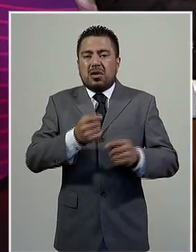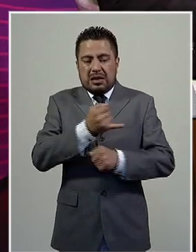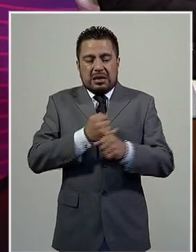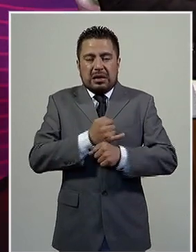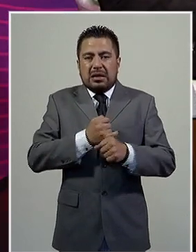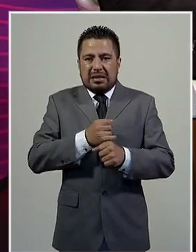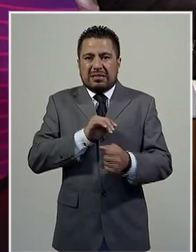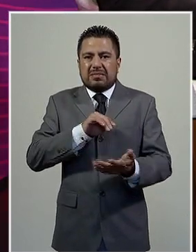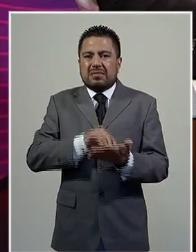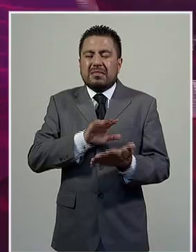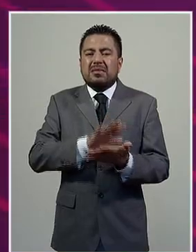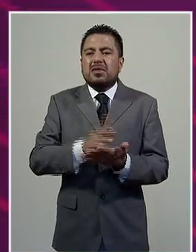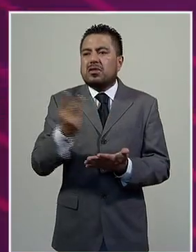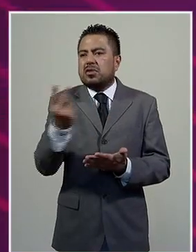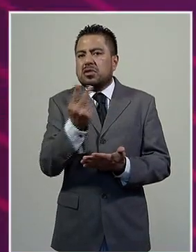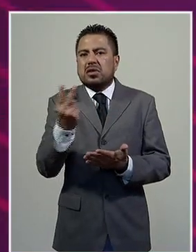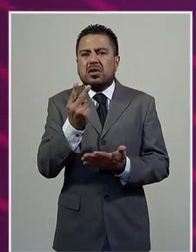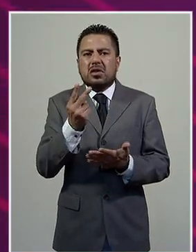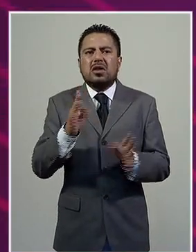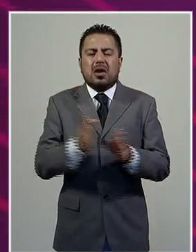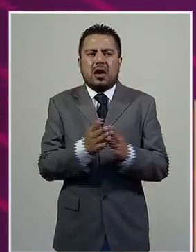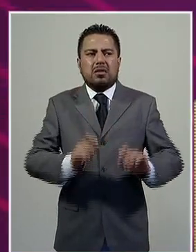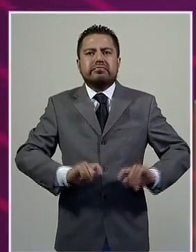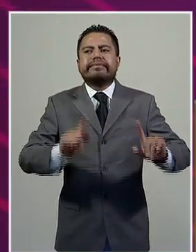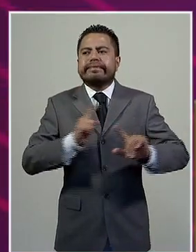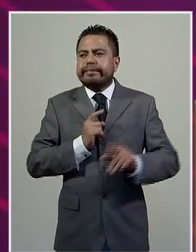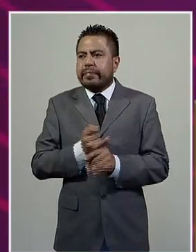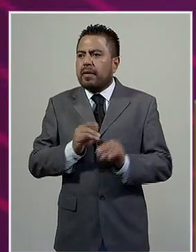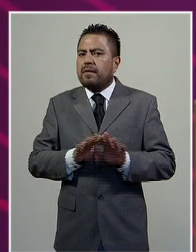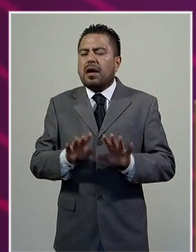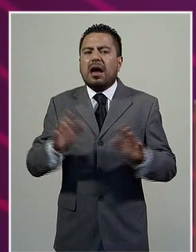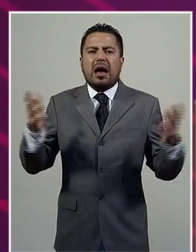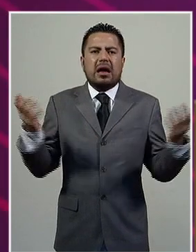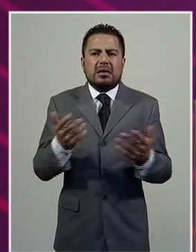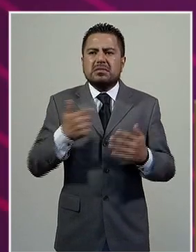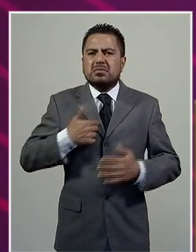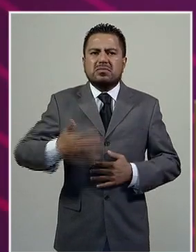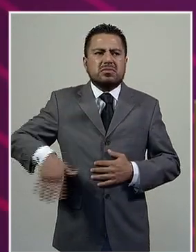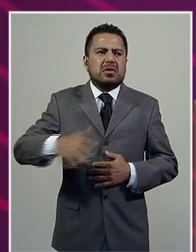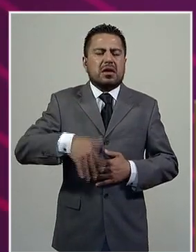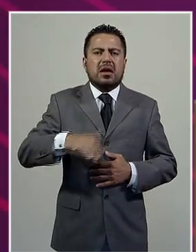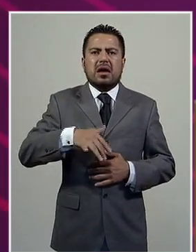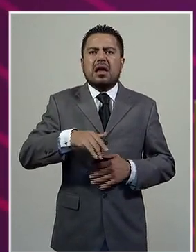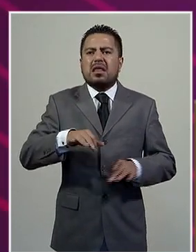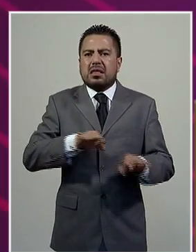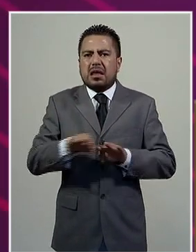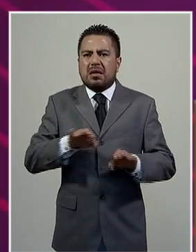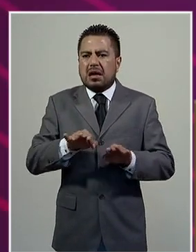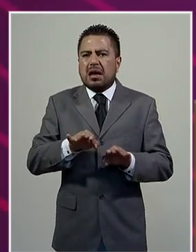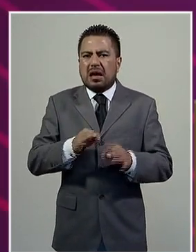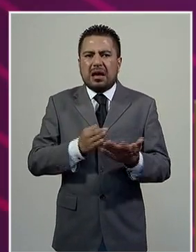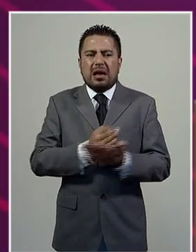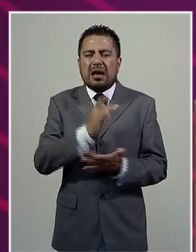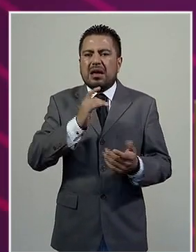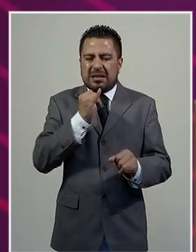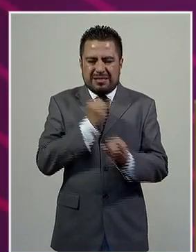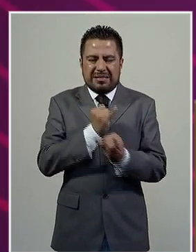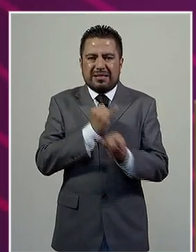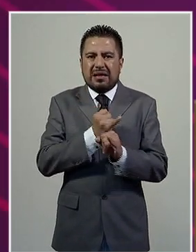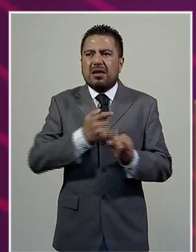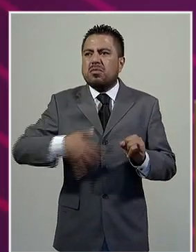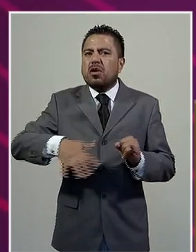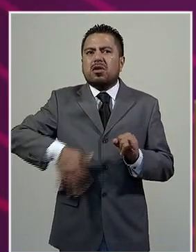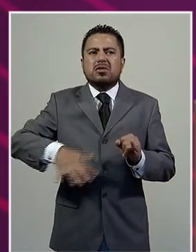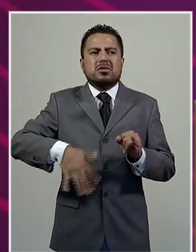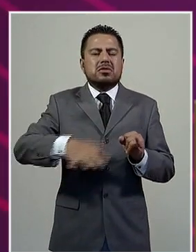ponerlos a ustedes dos un poco en el loop, lo que hicimos fue buscar anuncios de trabajo en línea. A partir de esos anuncios de trabajo,